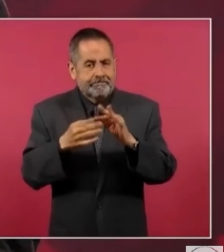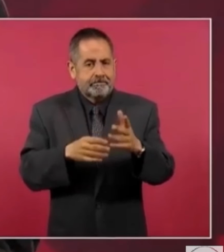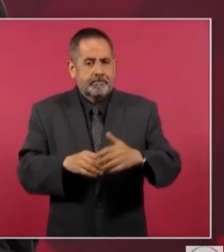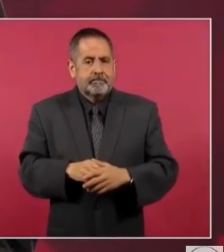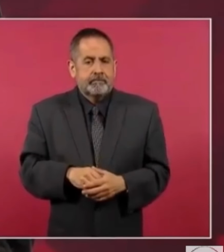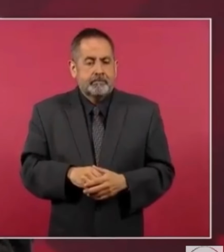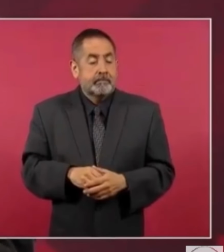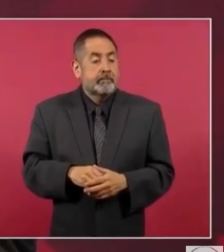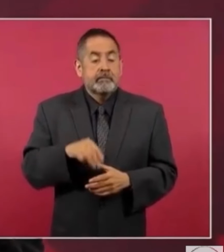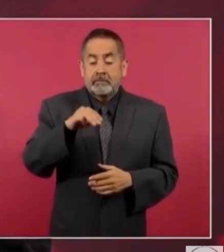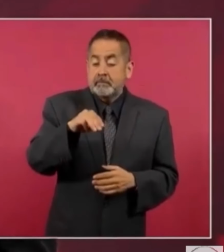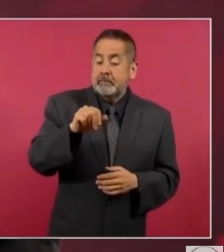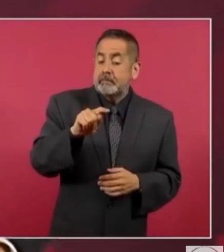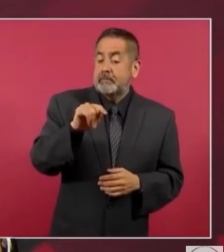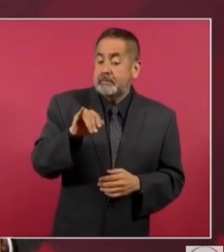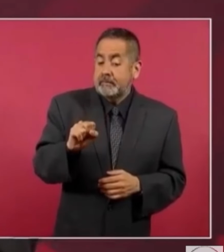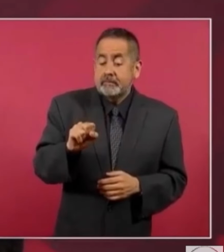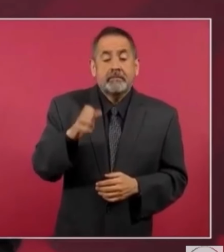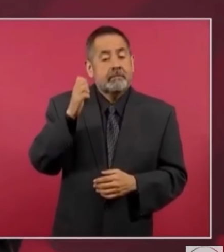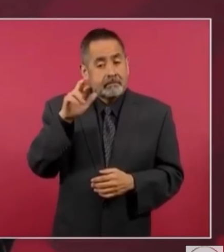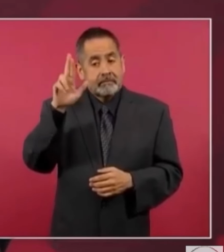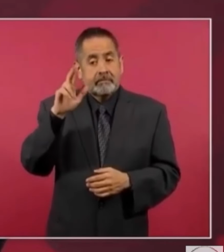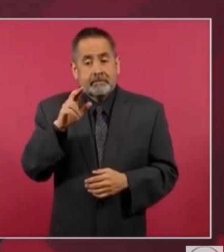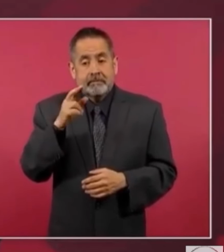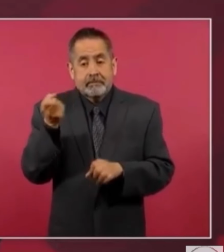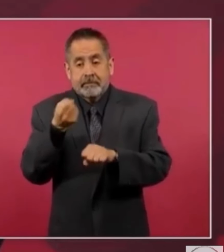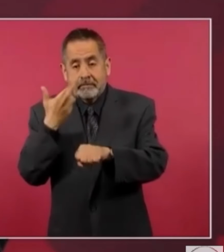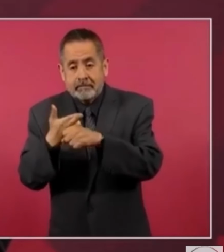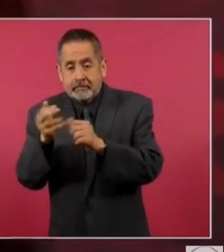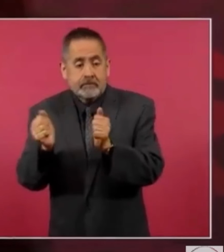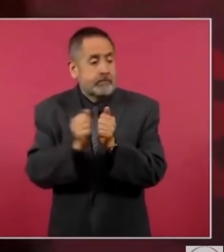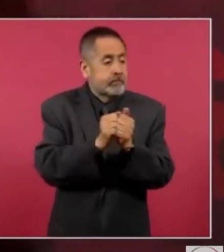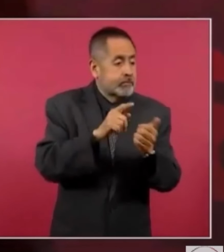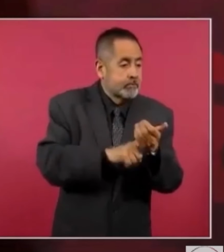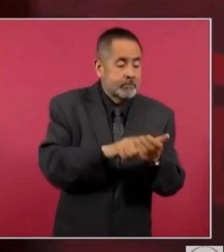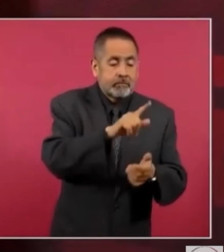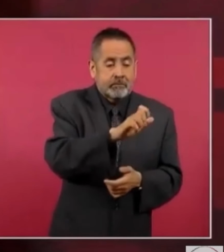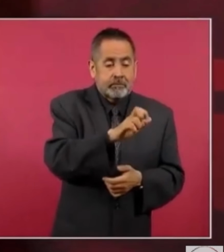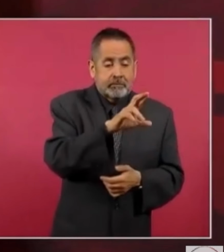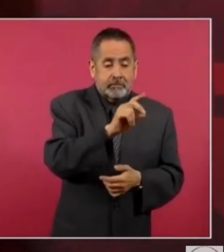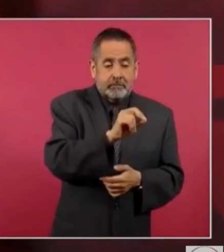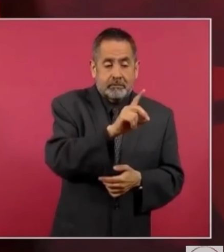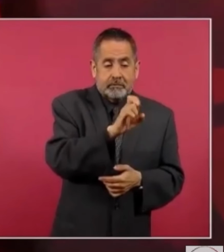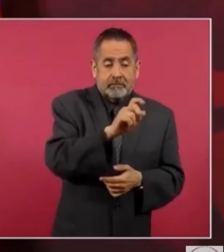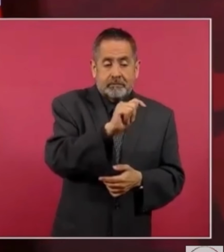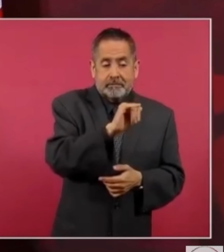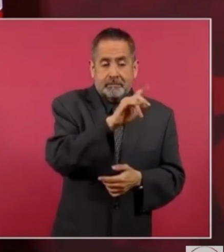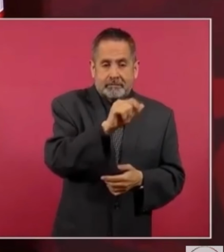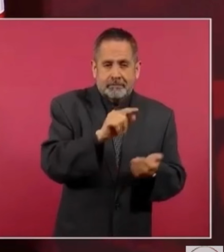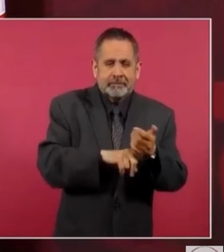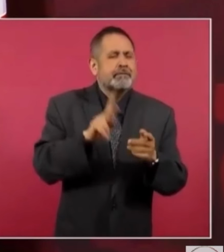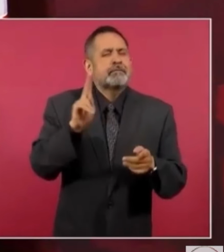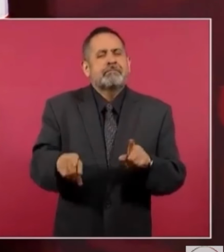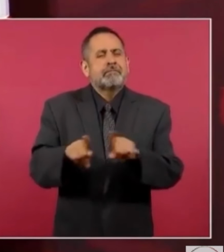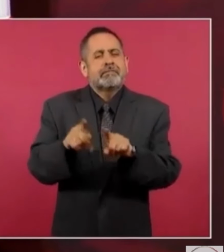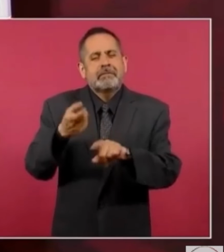de secretario de Sebastián Lerdo de Tejada, secretario del Interior, lo que es secretario de